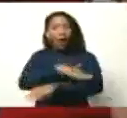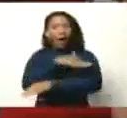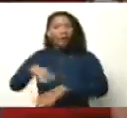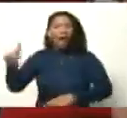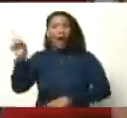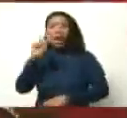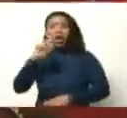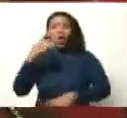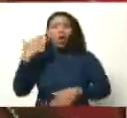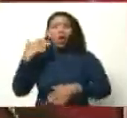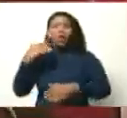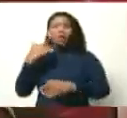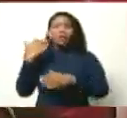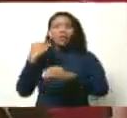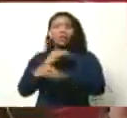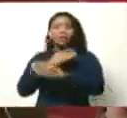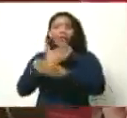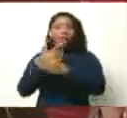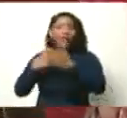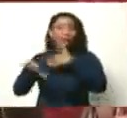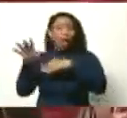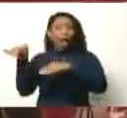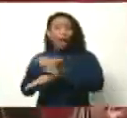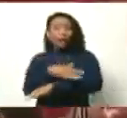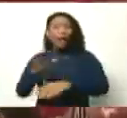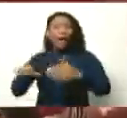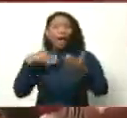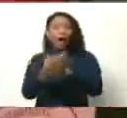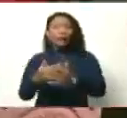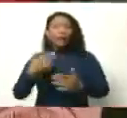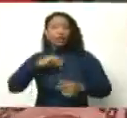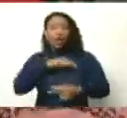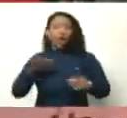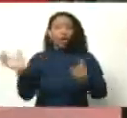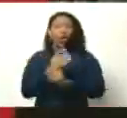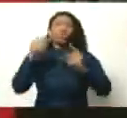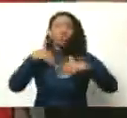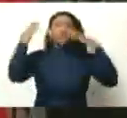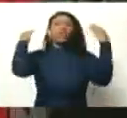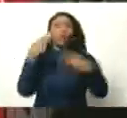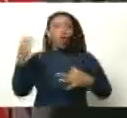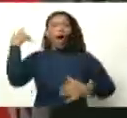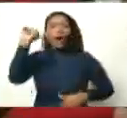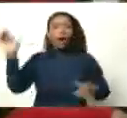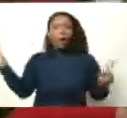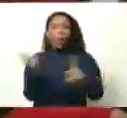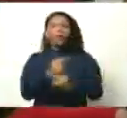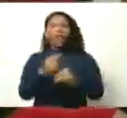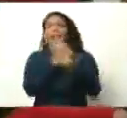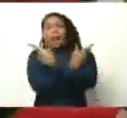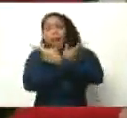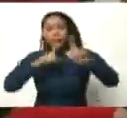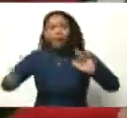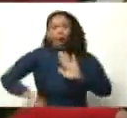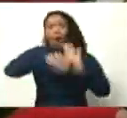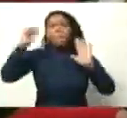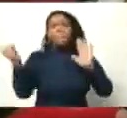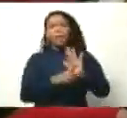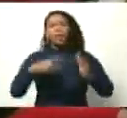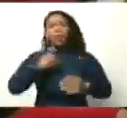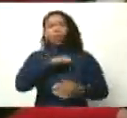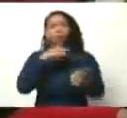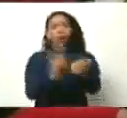no saldrá de las calles hasta que consigamos lo que estoy seguro vamos a conseguir, la libertad plena de nuestro